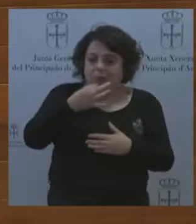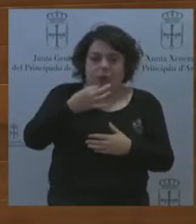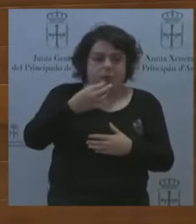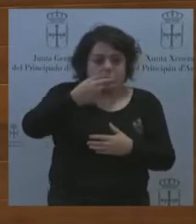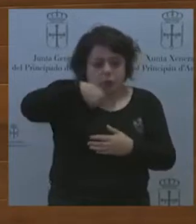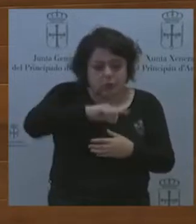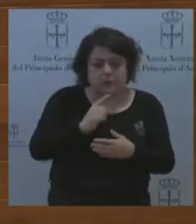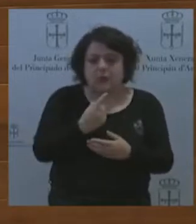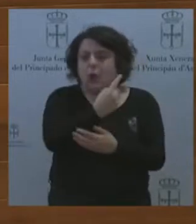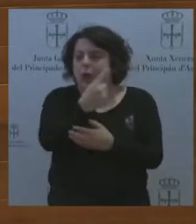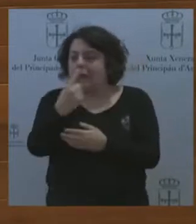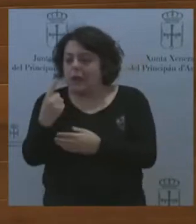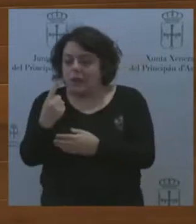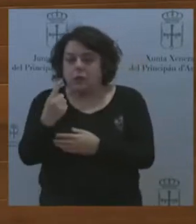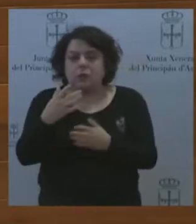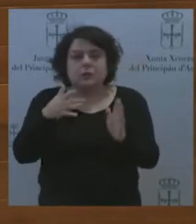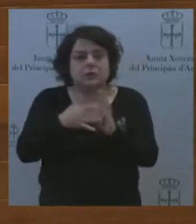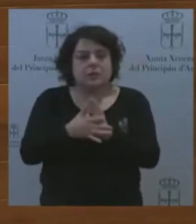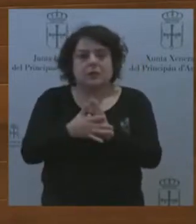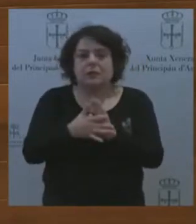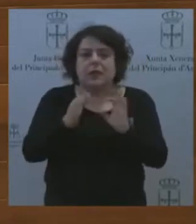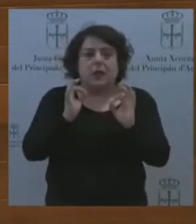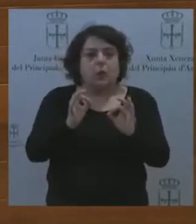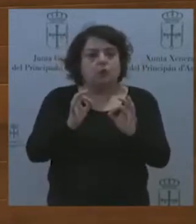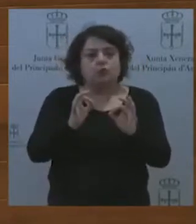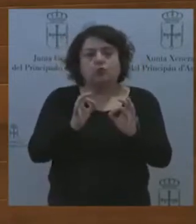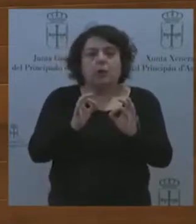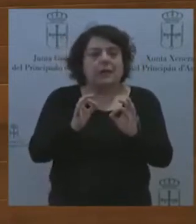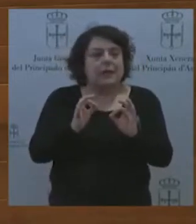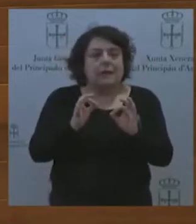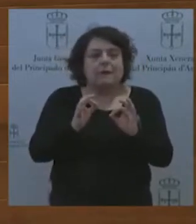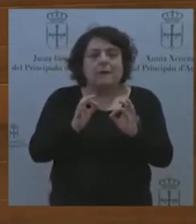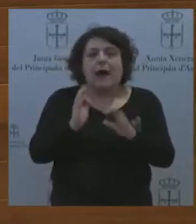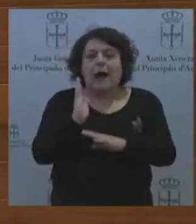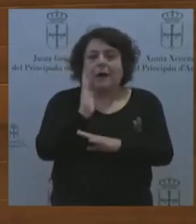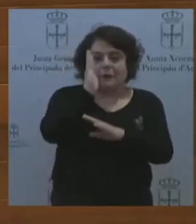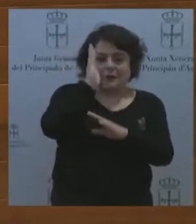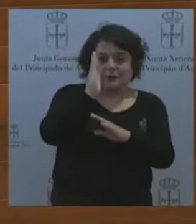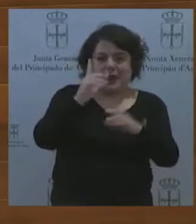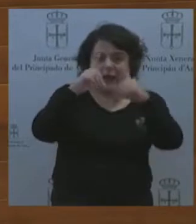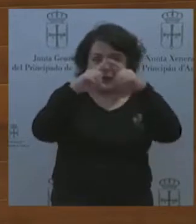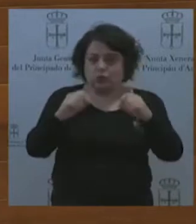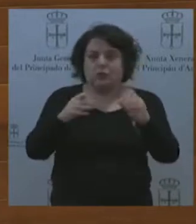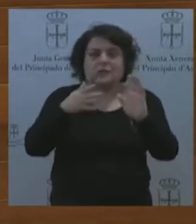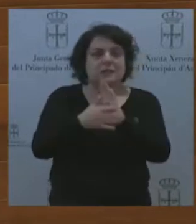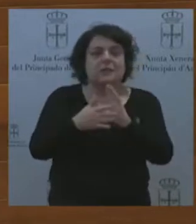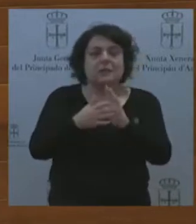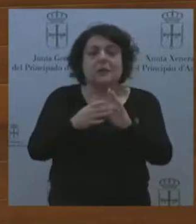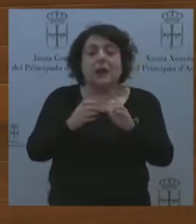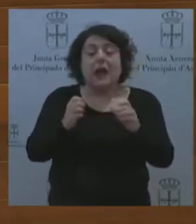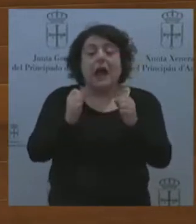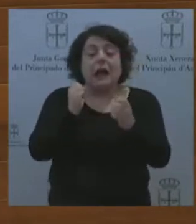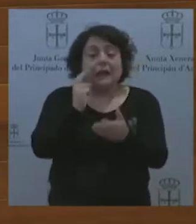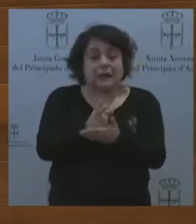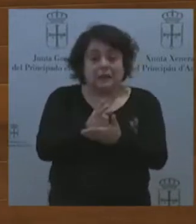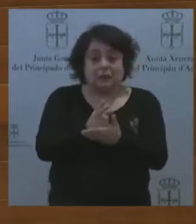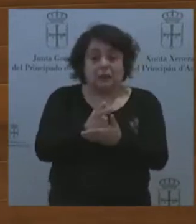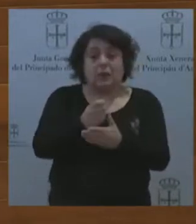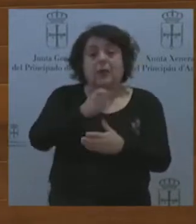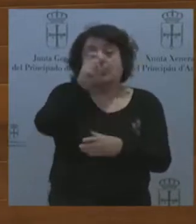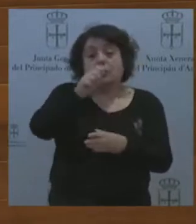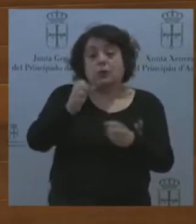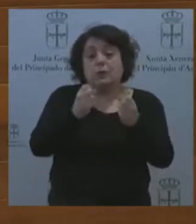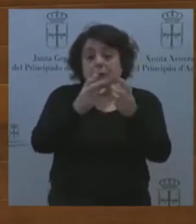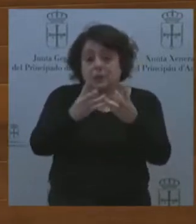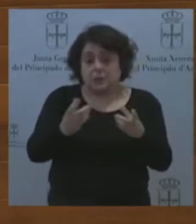suicidio demográfico que está asolando Asturias. Ese reto demográfico que hasta la fecha ustedes, los socialcomunistas, no han